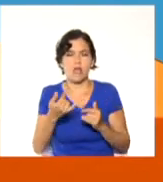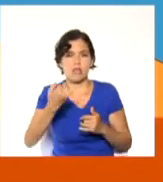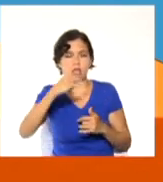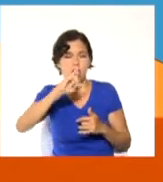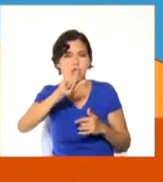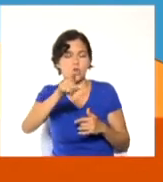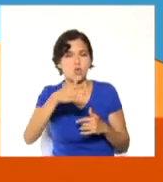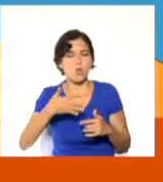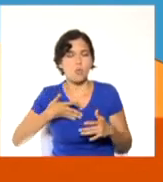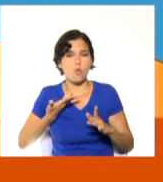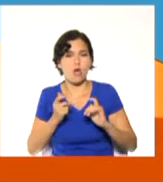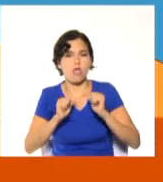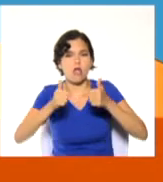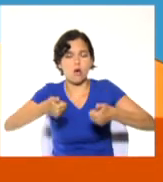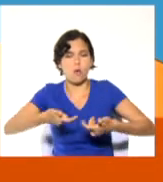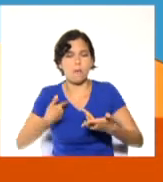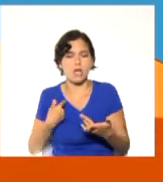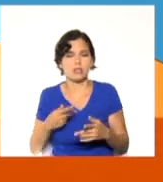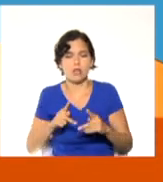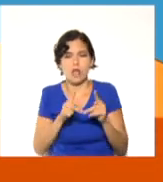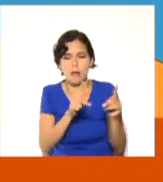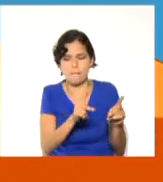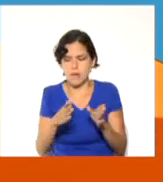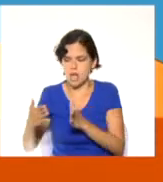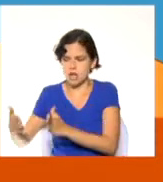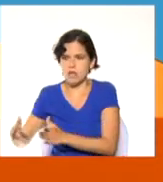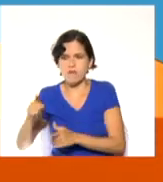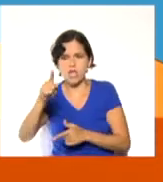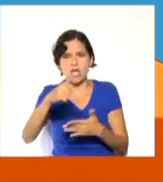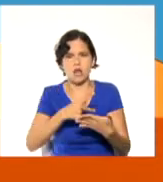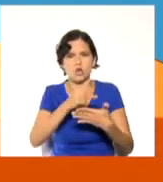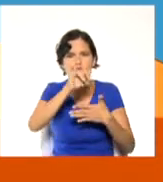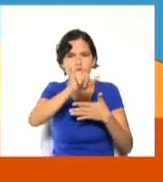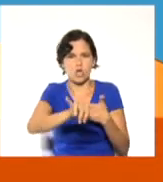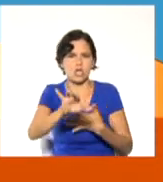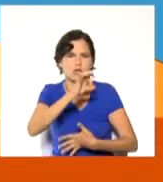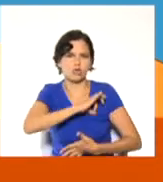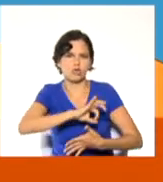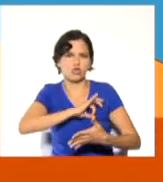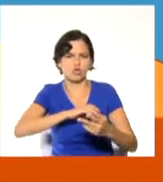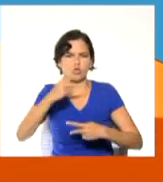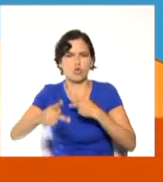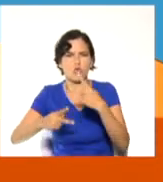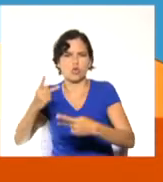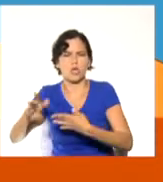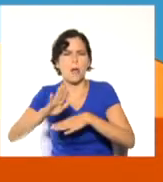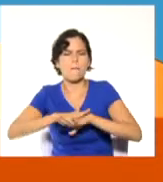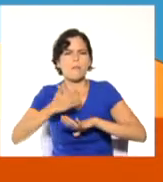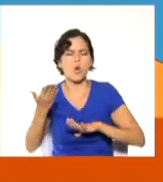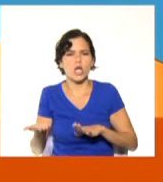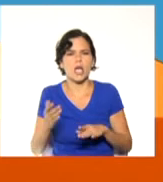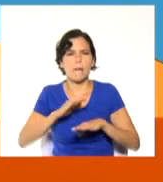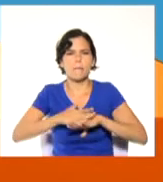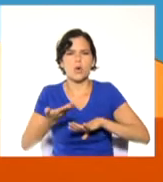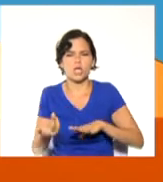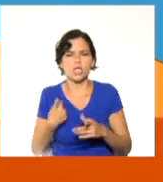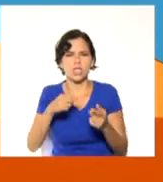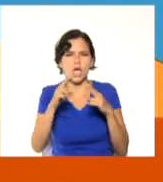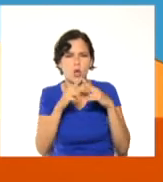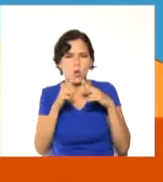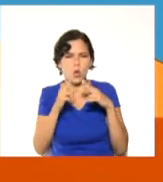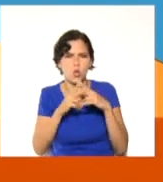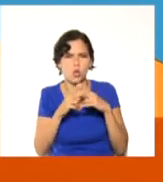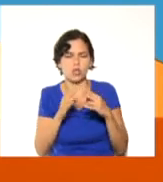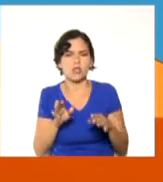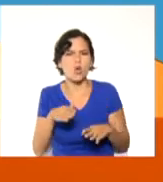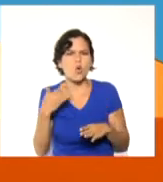tú puedes comenzar a planificar tu proyecto socioproductivo. ¿Por qué? Porque ya conoces